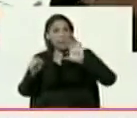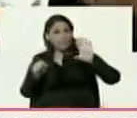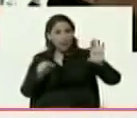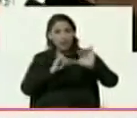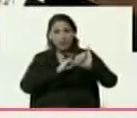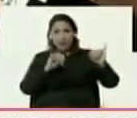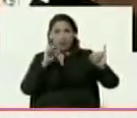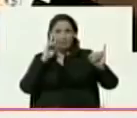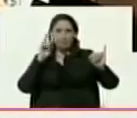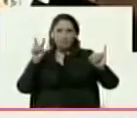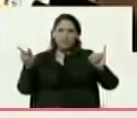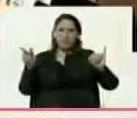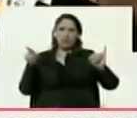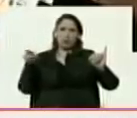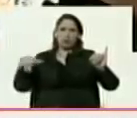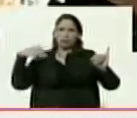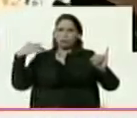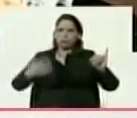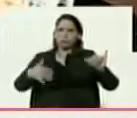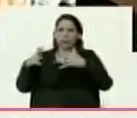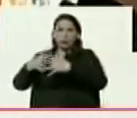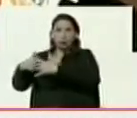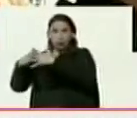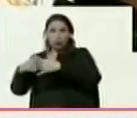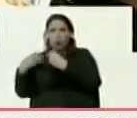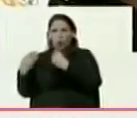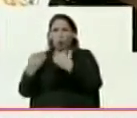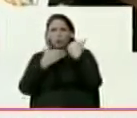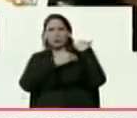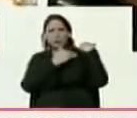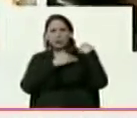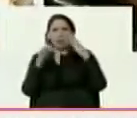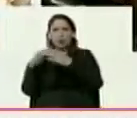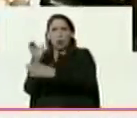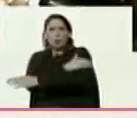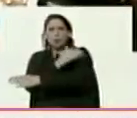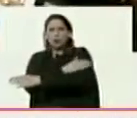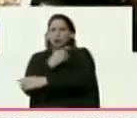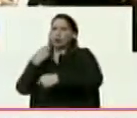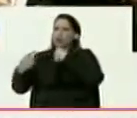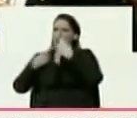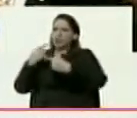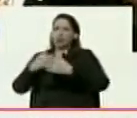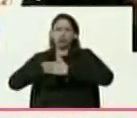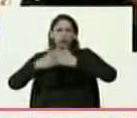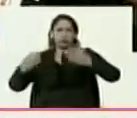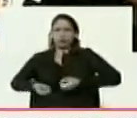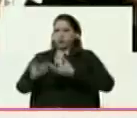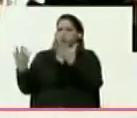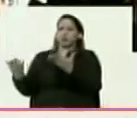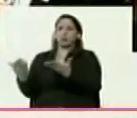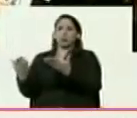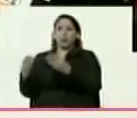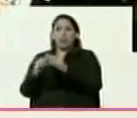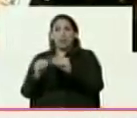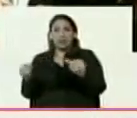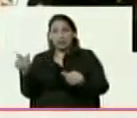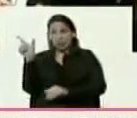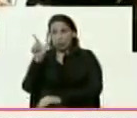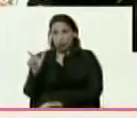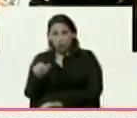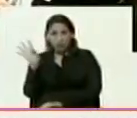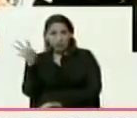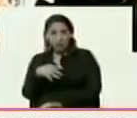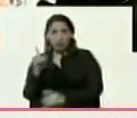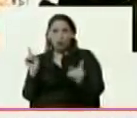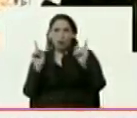con profundo estupor cómo representantes de la extrema derecha han dicho estar dispuestos a entregar el territorio Esequibo a